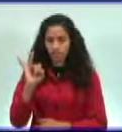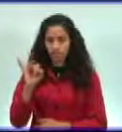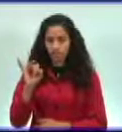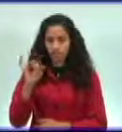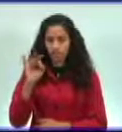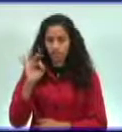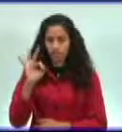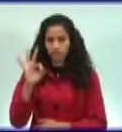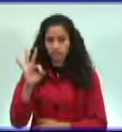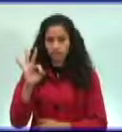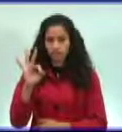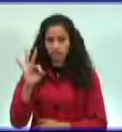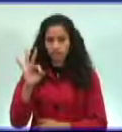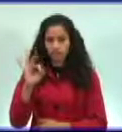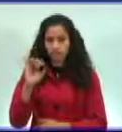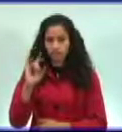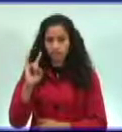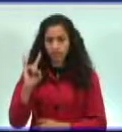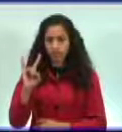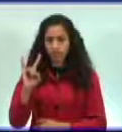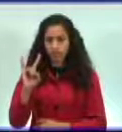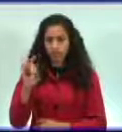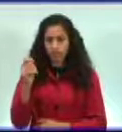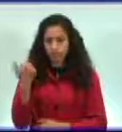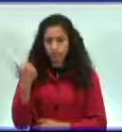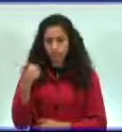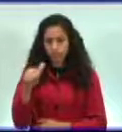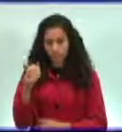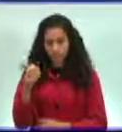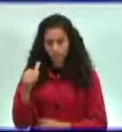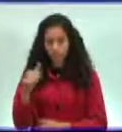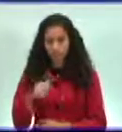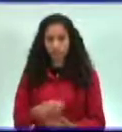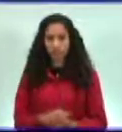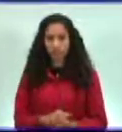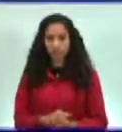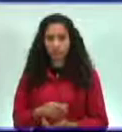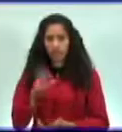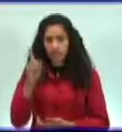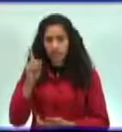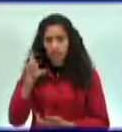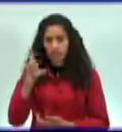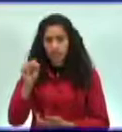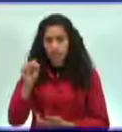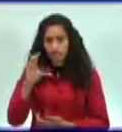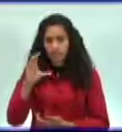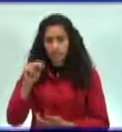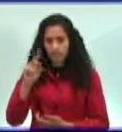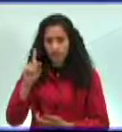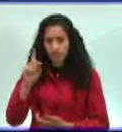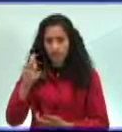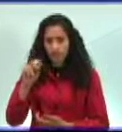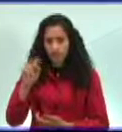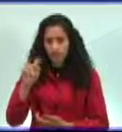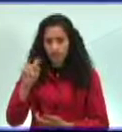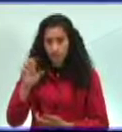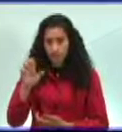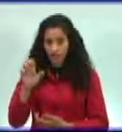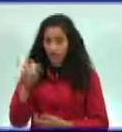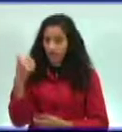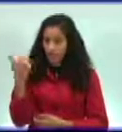7, 8, 9 y 10. Descendente.